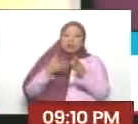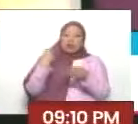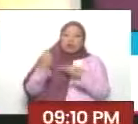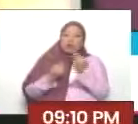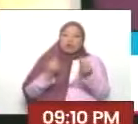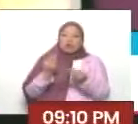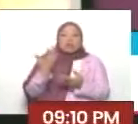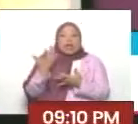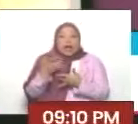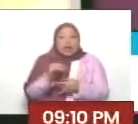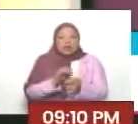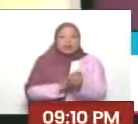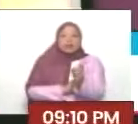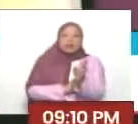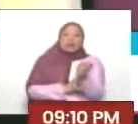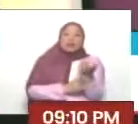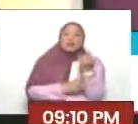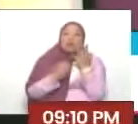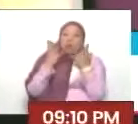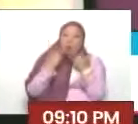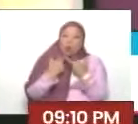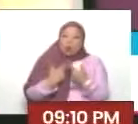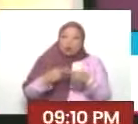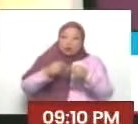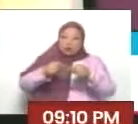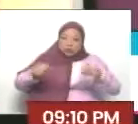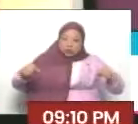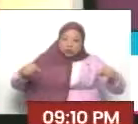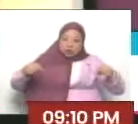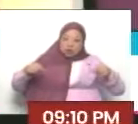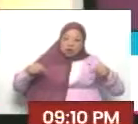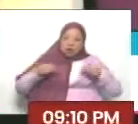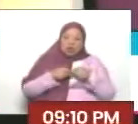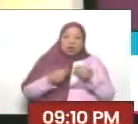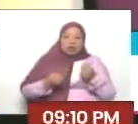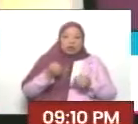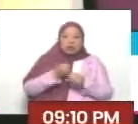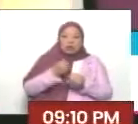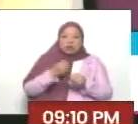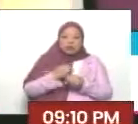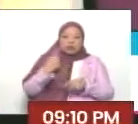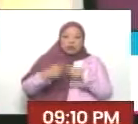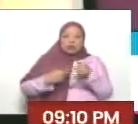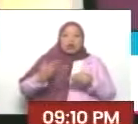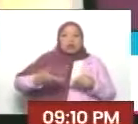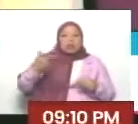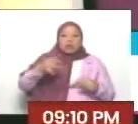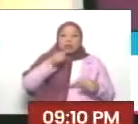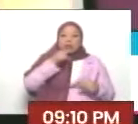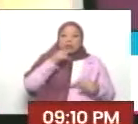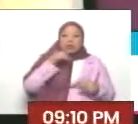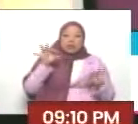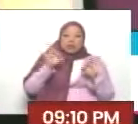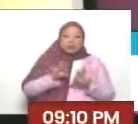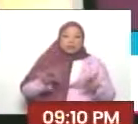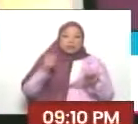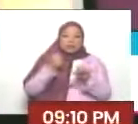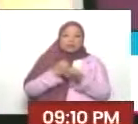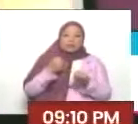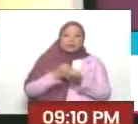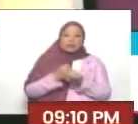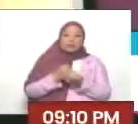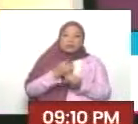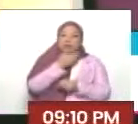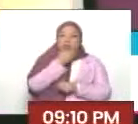se siembra, cuántos metros se siembra la planta de cacao, y lo importante, sembrarle algo